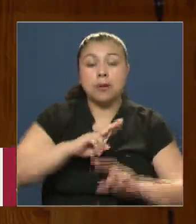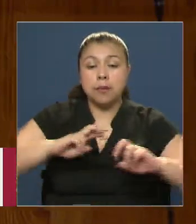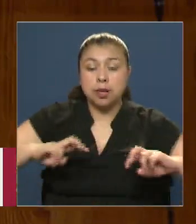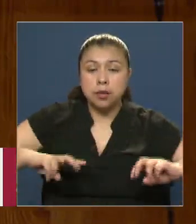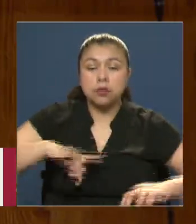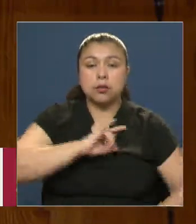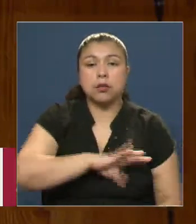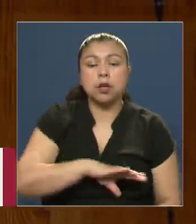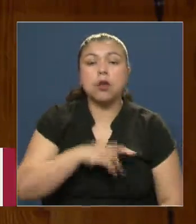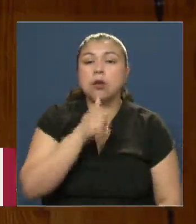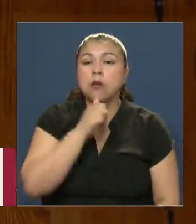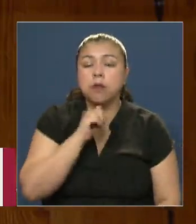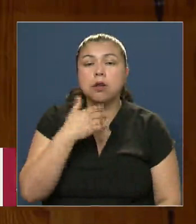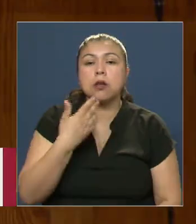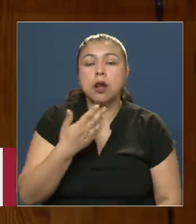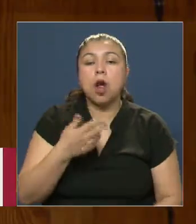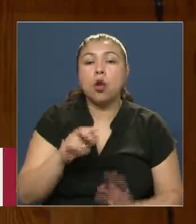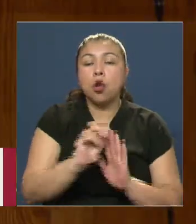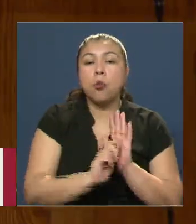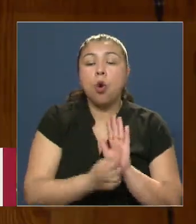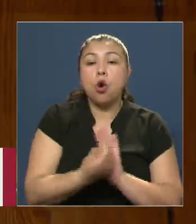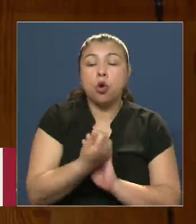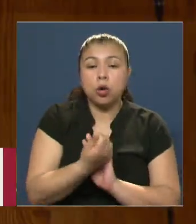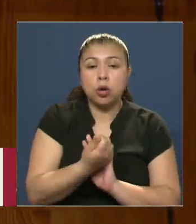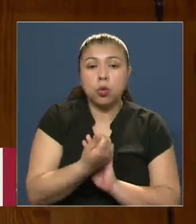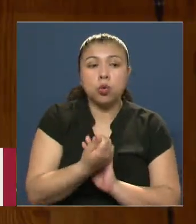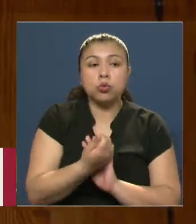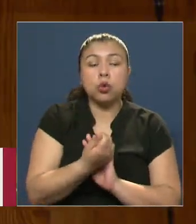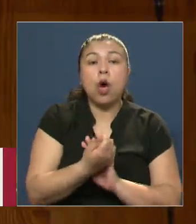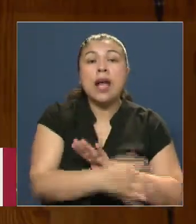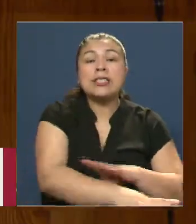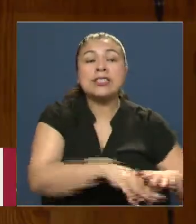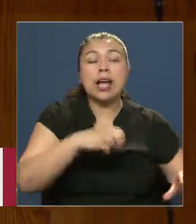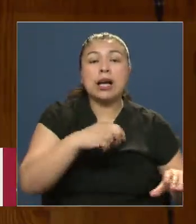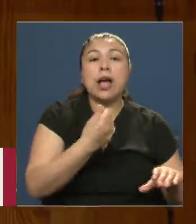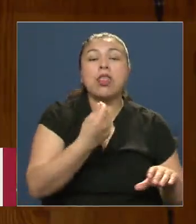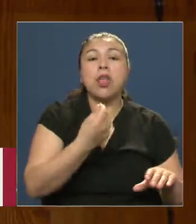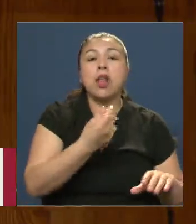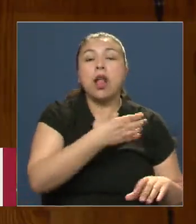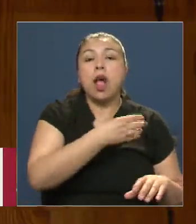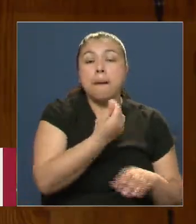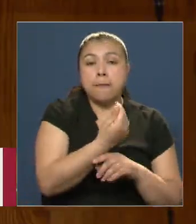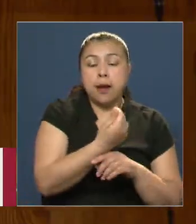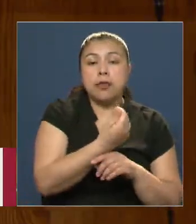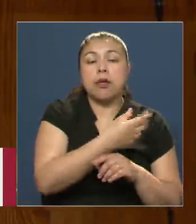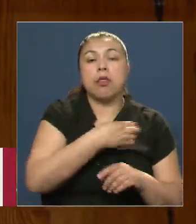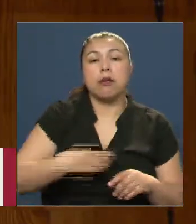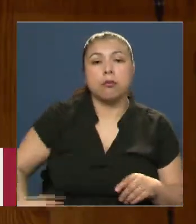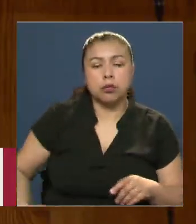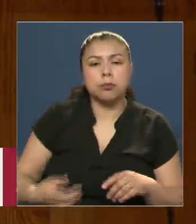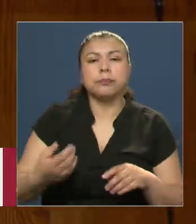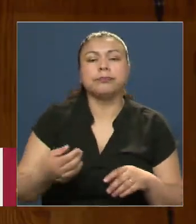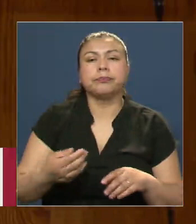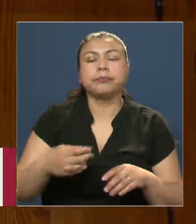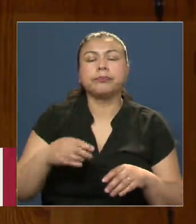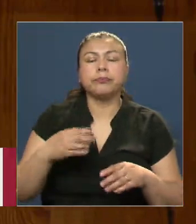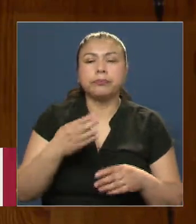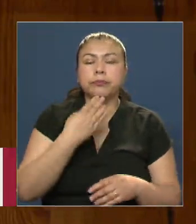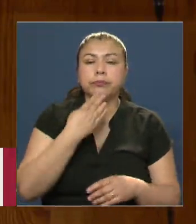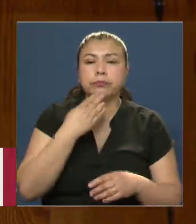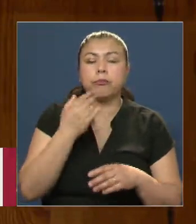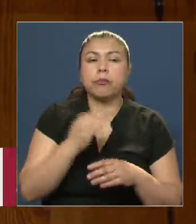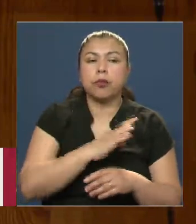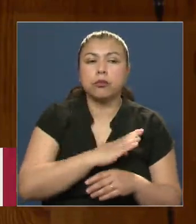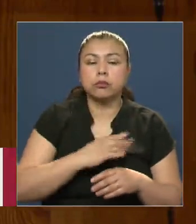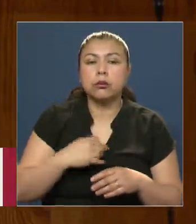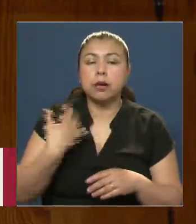y en lo que faltare con recursos provenientes de la partida del Tesoro Público. Los integrantes de la Comisión de Hacienda valoraron y